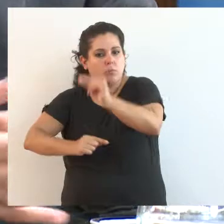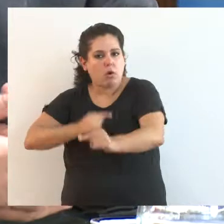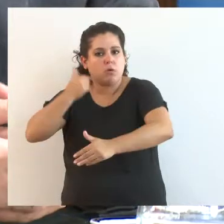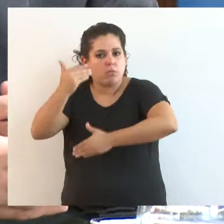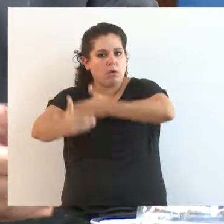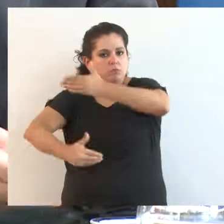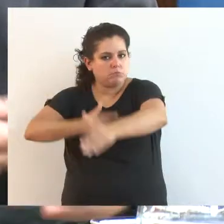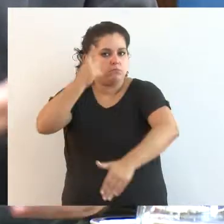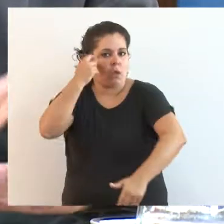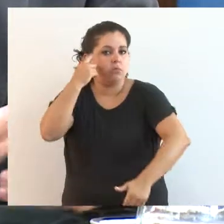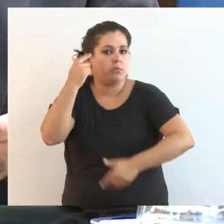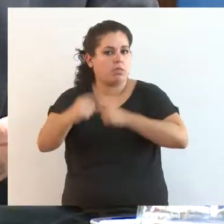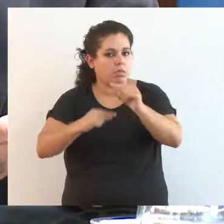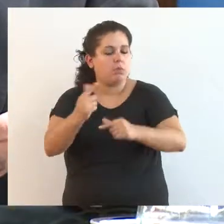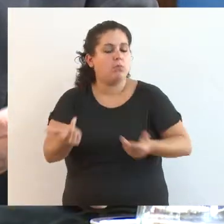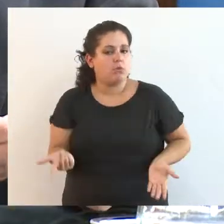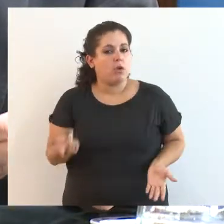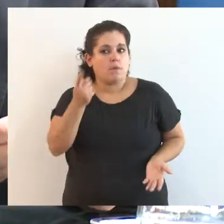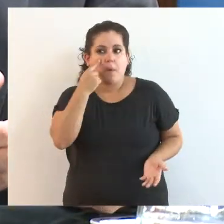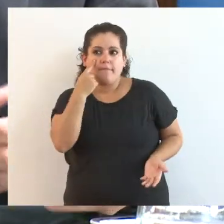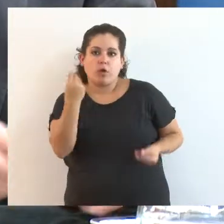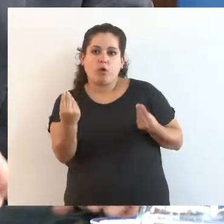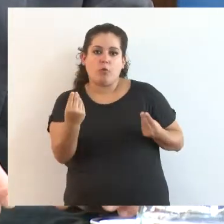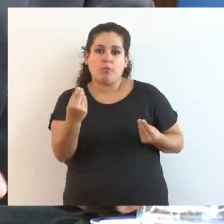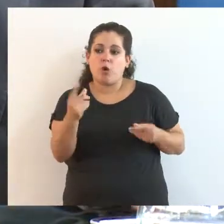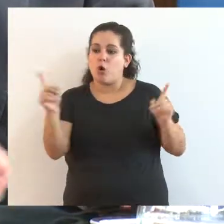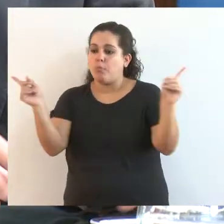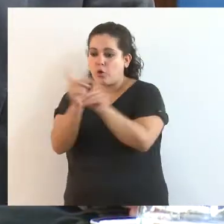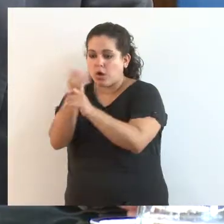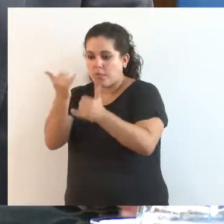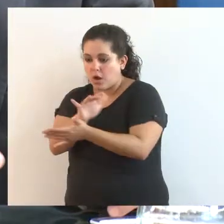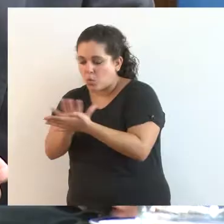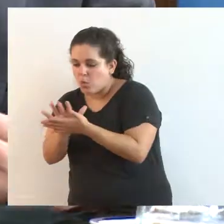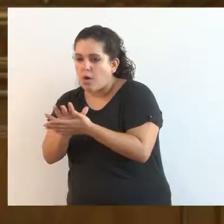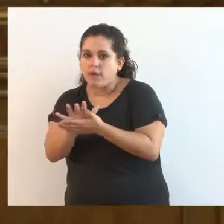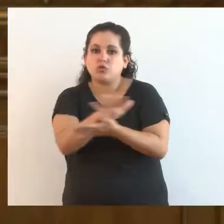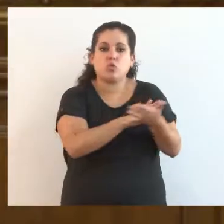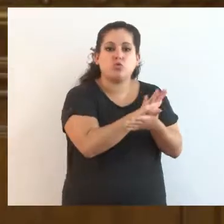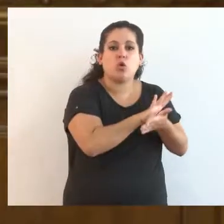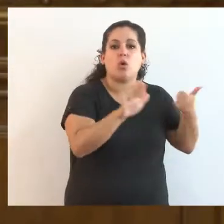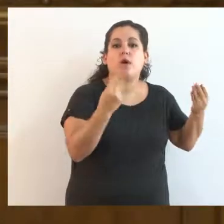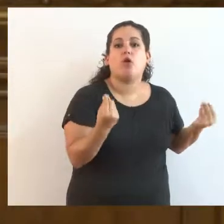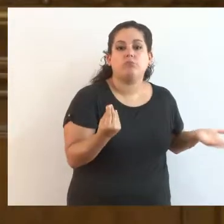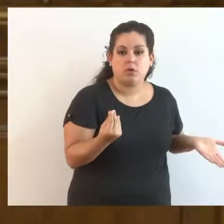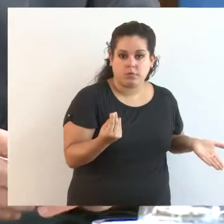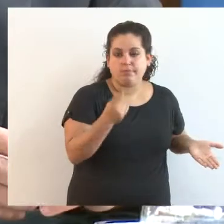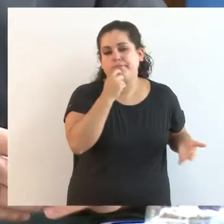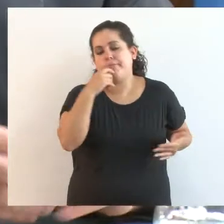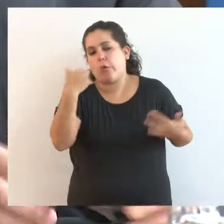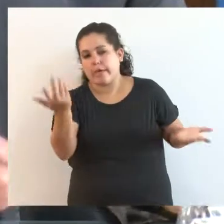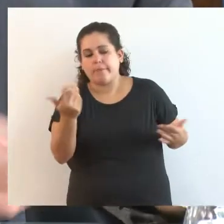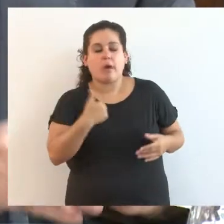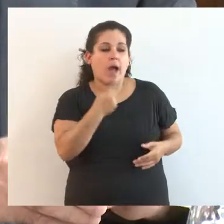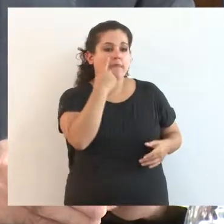la marcha y decir de qué manera, o sea, los problemas son nuevos, qué nuevas soluciones les damos.